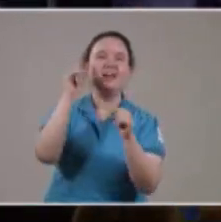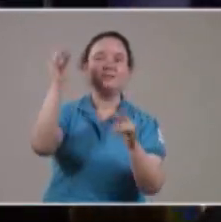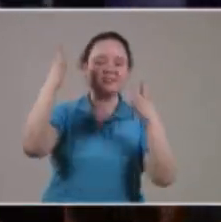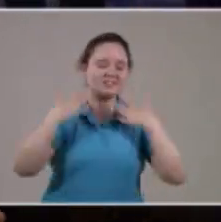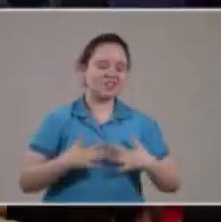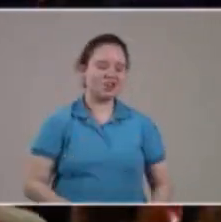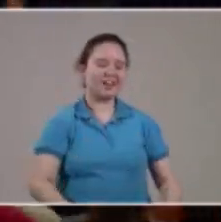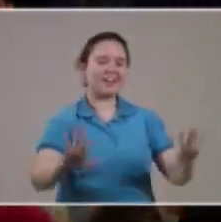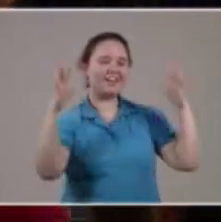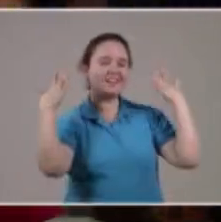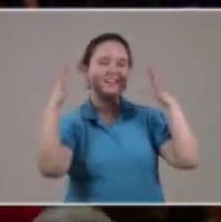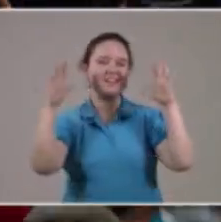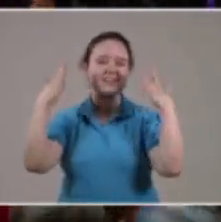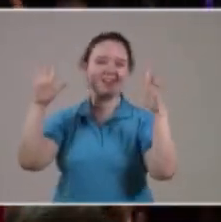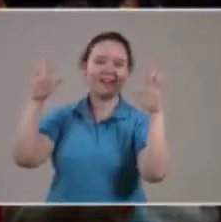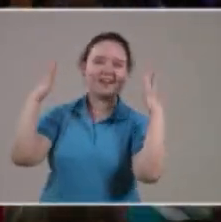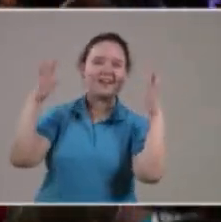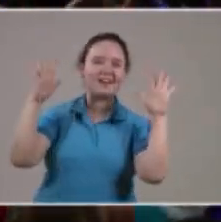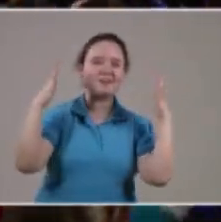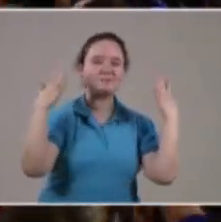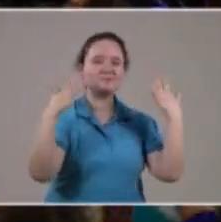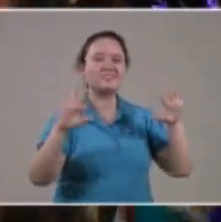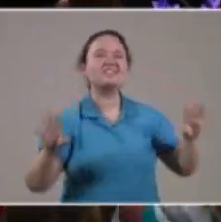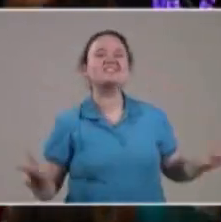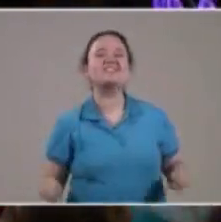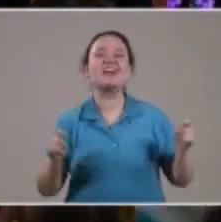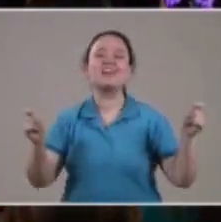Él me ha vestido de alegría.